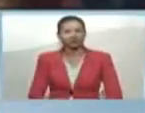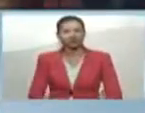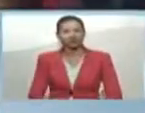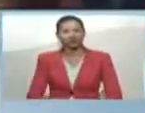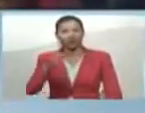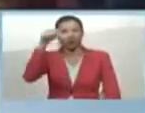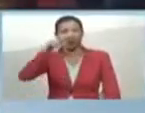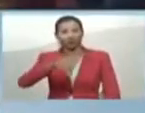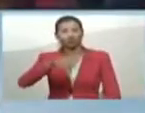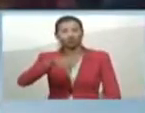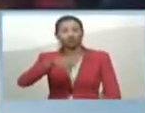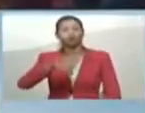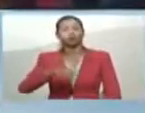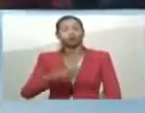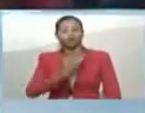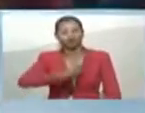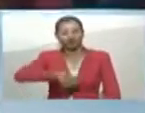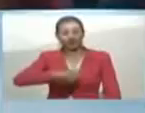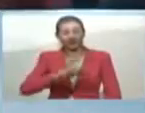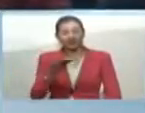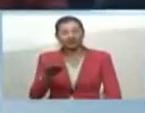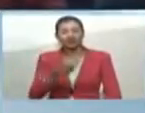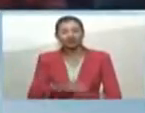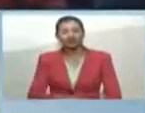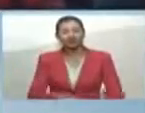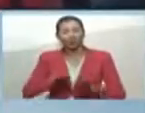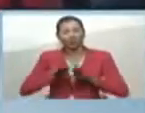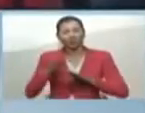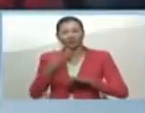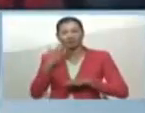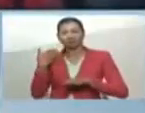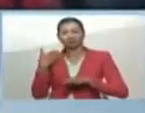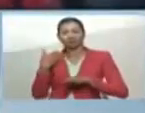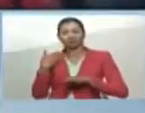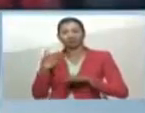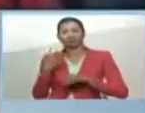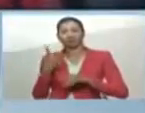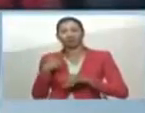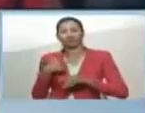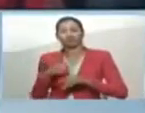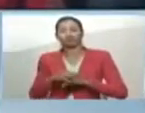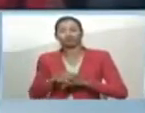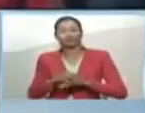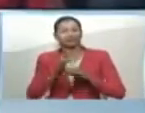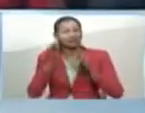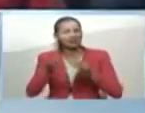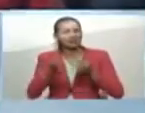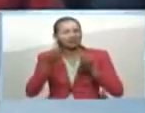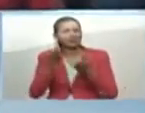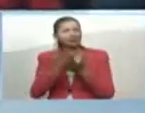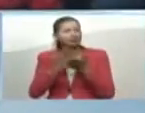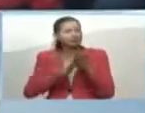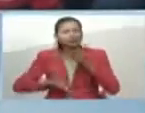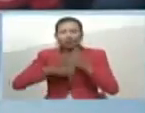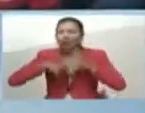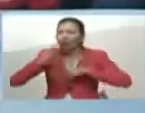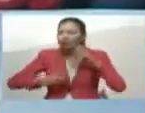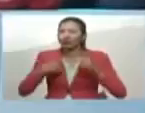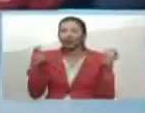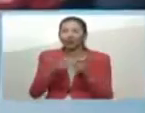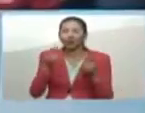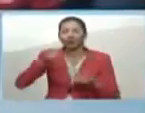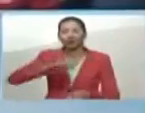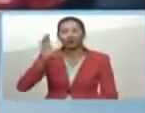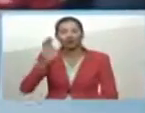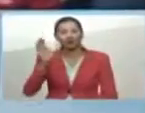hoy, presidente, desde el jueves, sesionando de manera permanente en la ciudad de